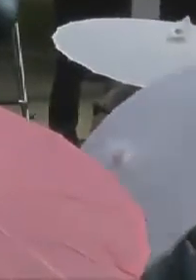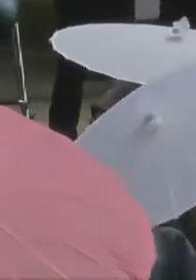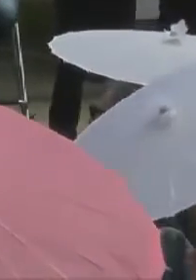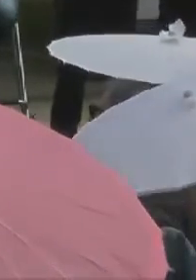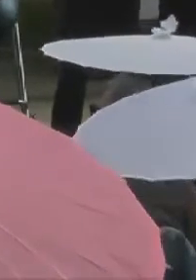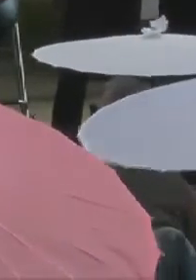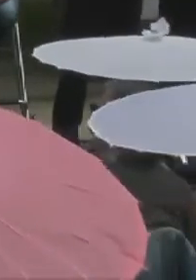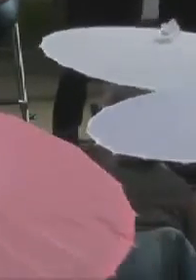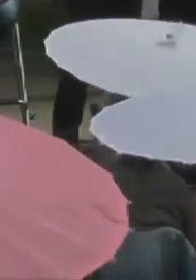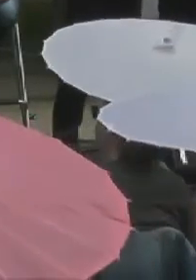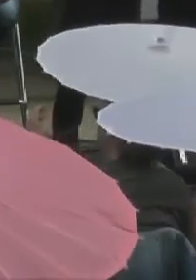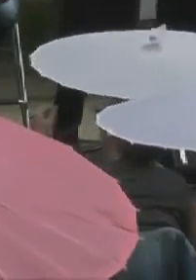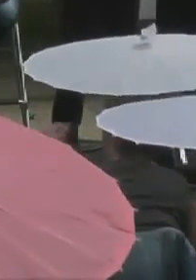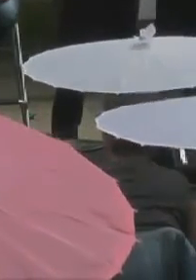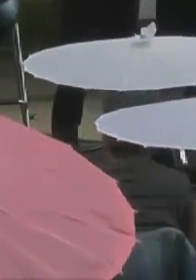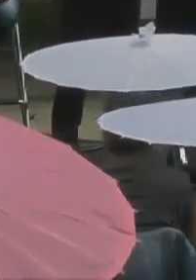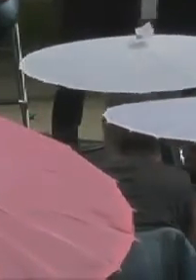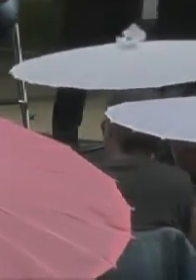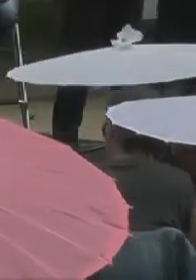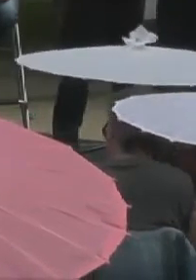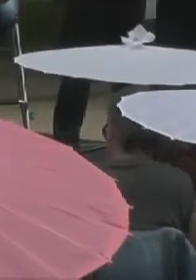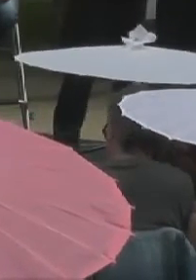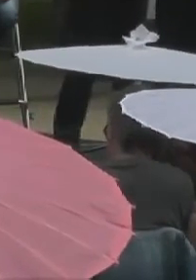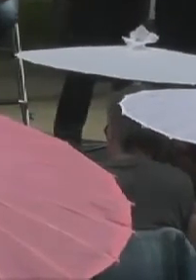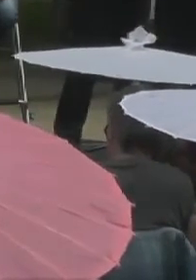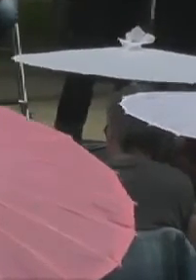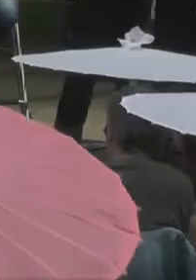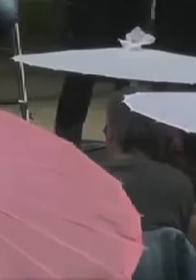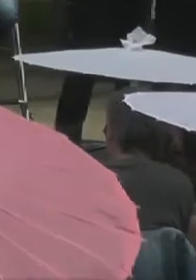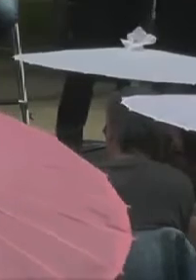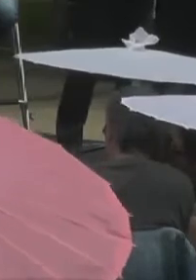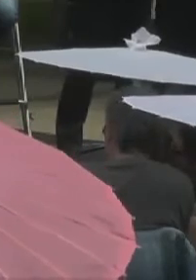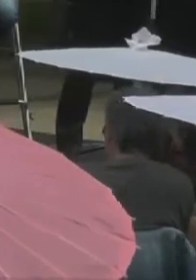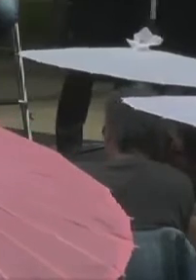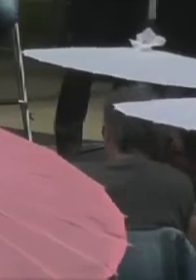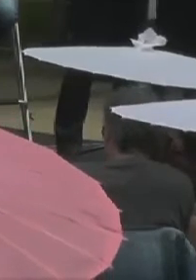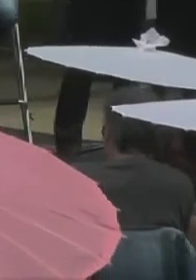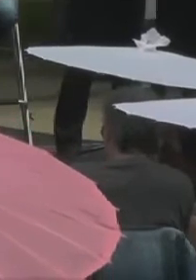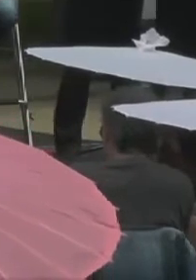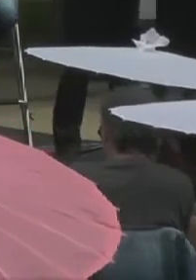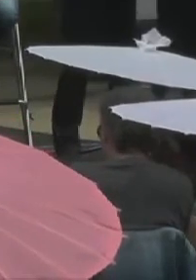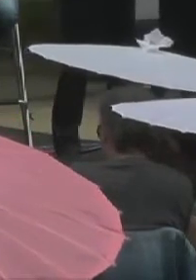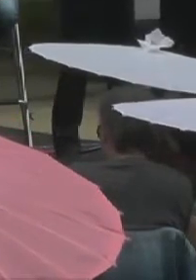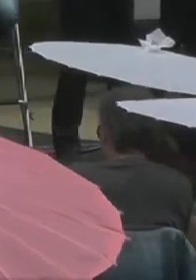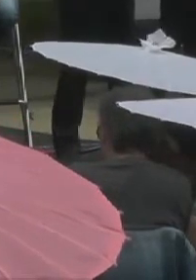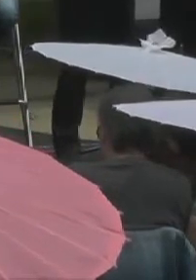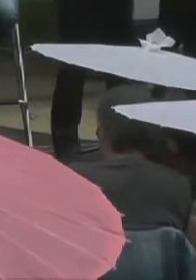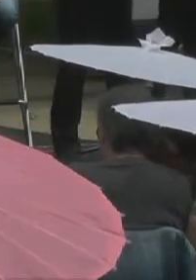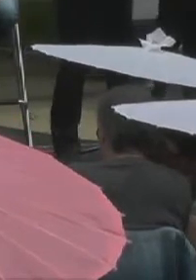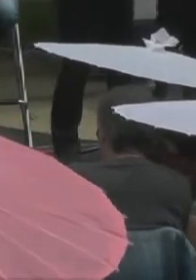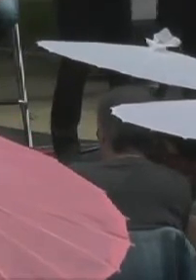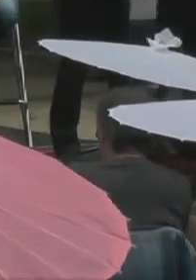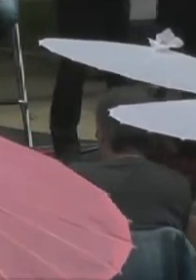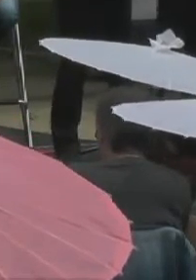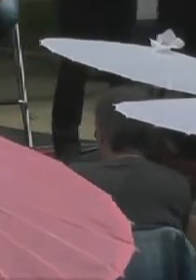por riba de corrupción, porque lle poñen un impuesto ao sol, non somente non apoian as enerxías renovables, e que ainda por riba lles poñen